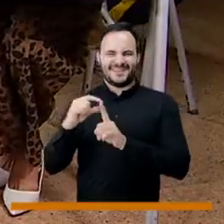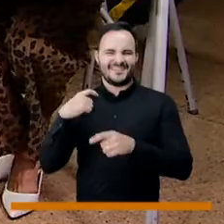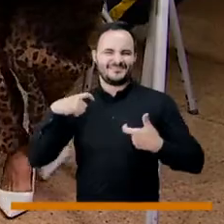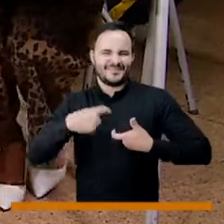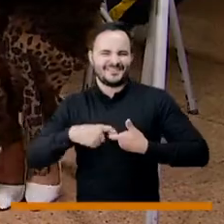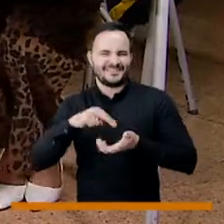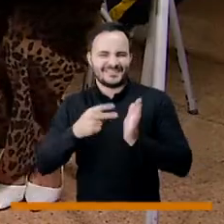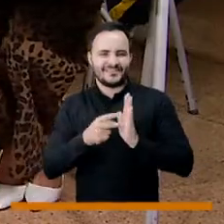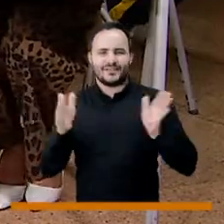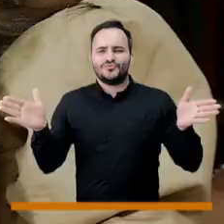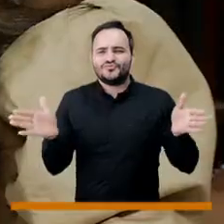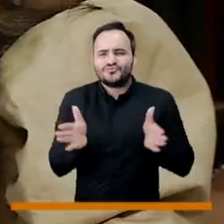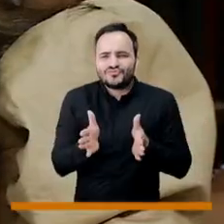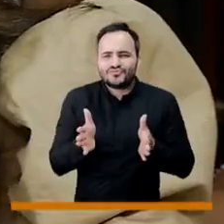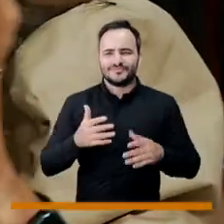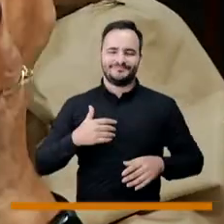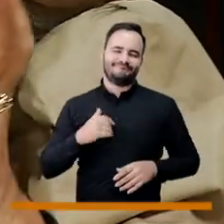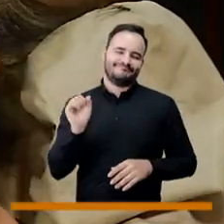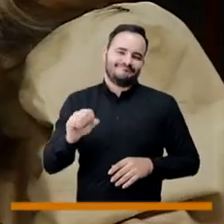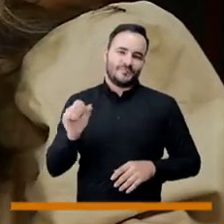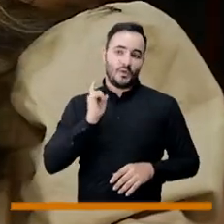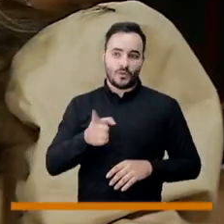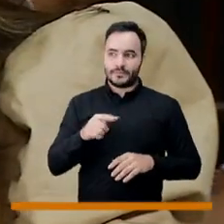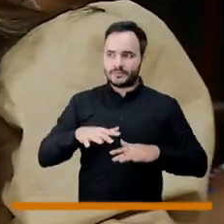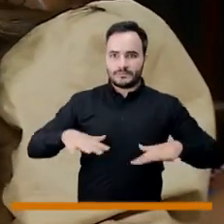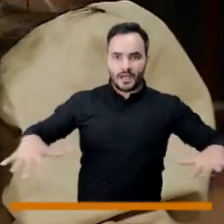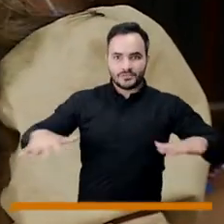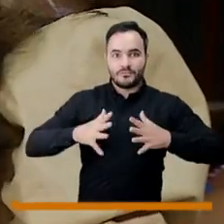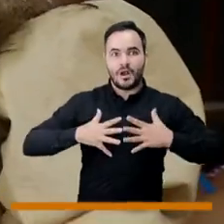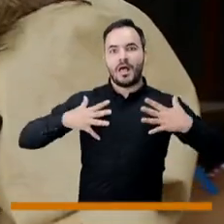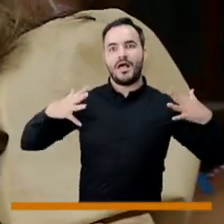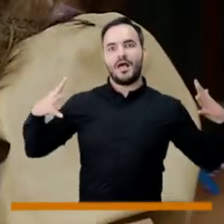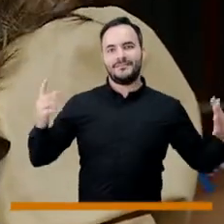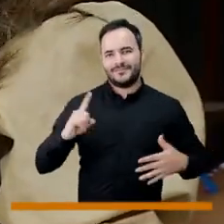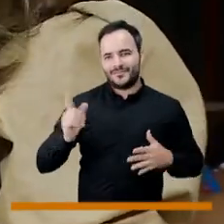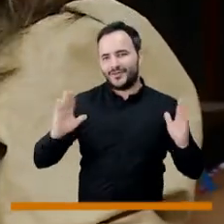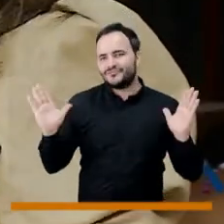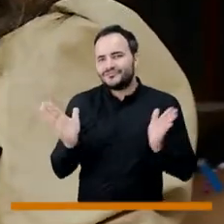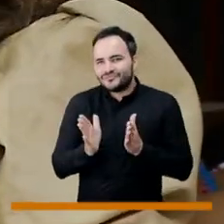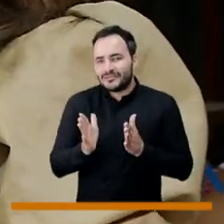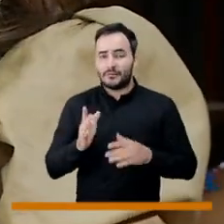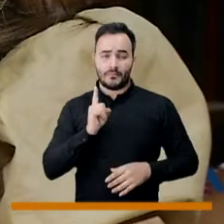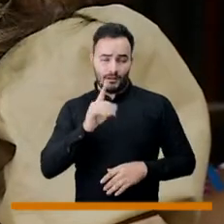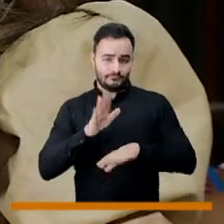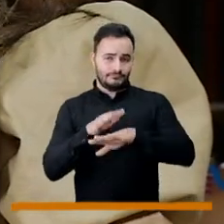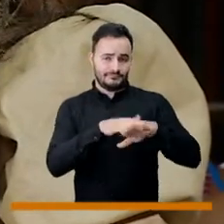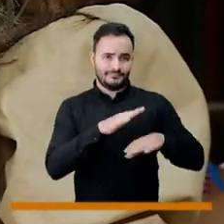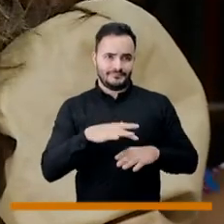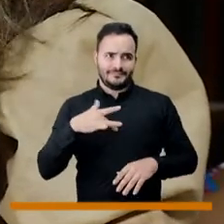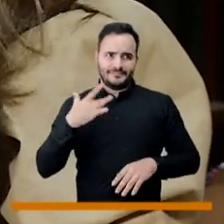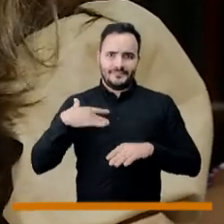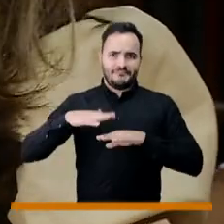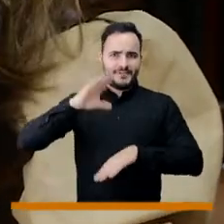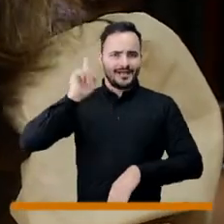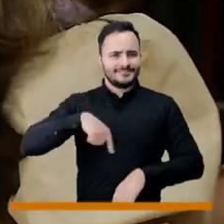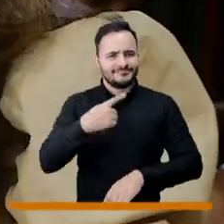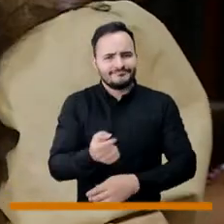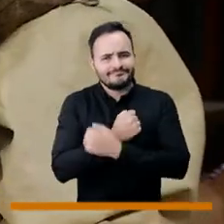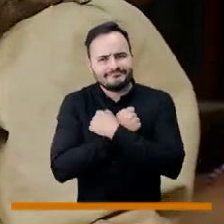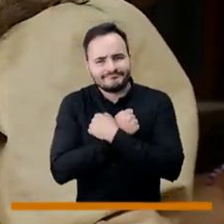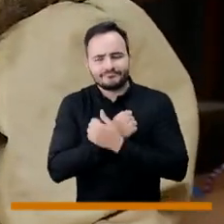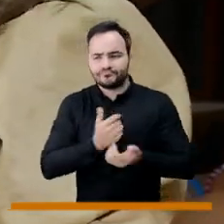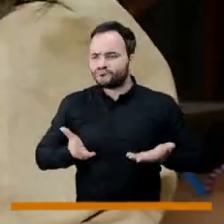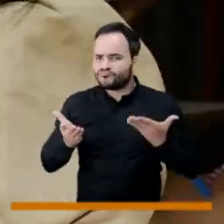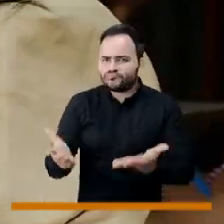muy pequeña es muy acogedor cita los espacios son muy reducidos pero aquí se da mucho amor se les da entrega